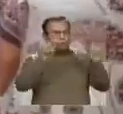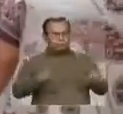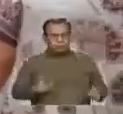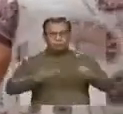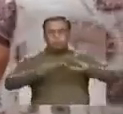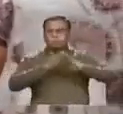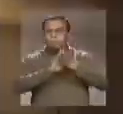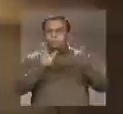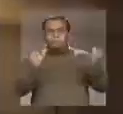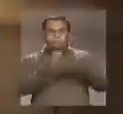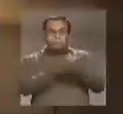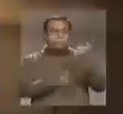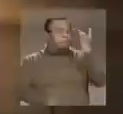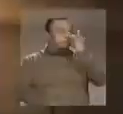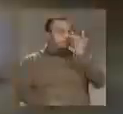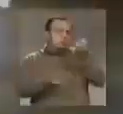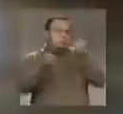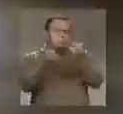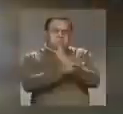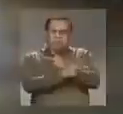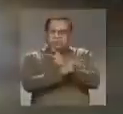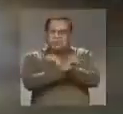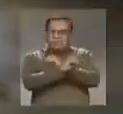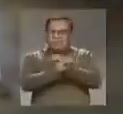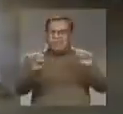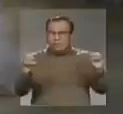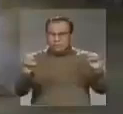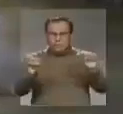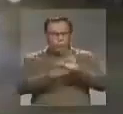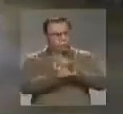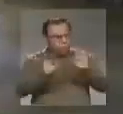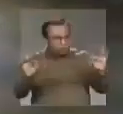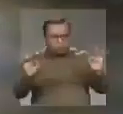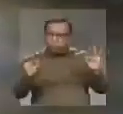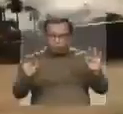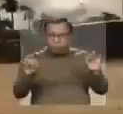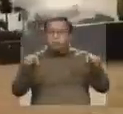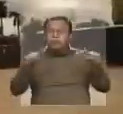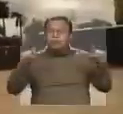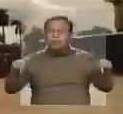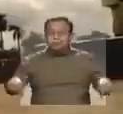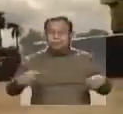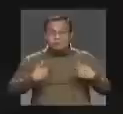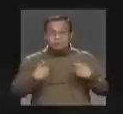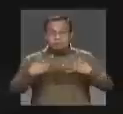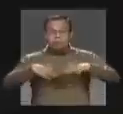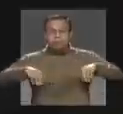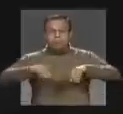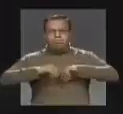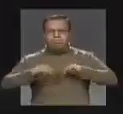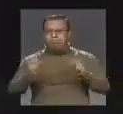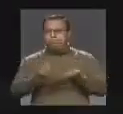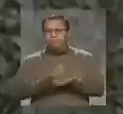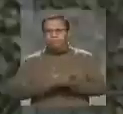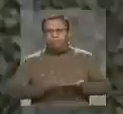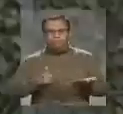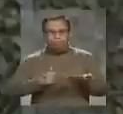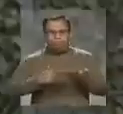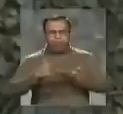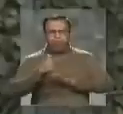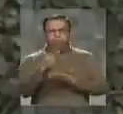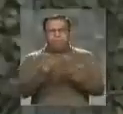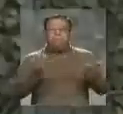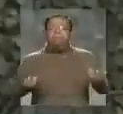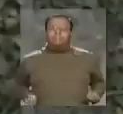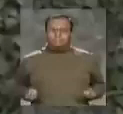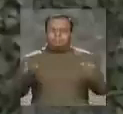de comunidades negras se acabe la violencia. Porque creo que nosotros tenemos en nuestros territorios demasiadas riquezas que